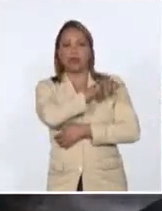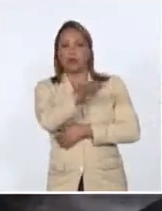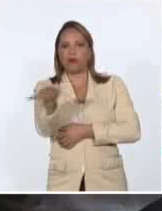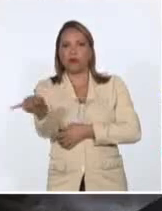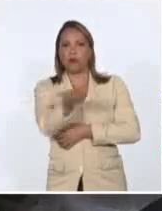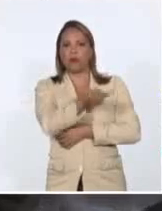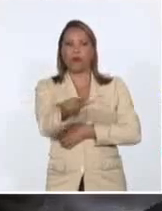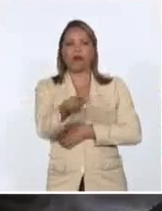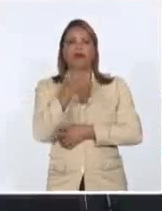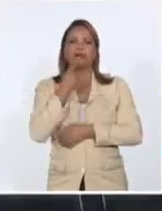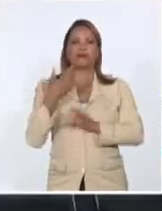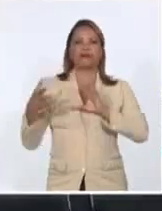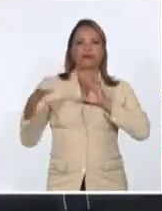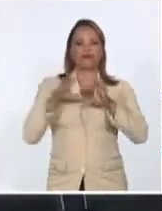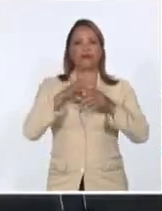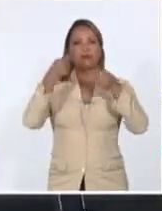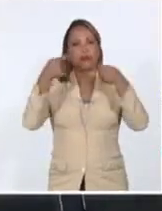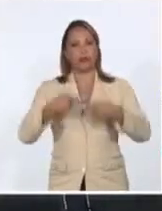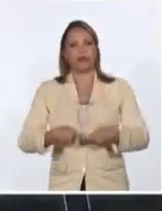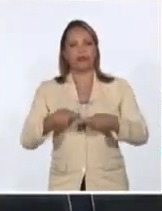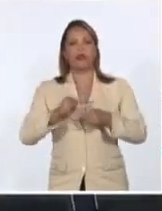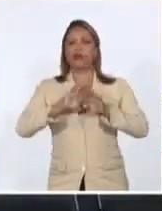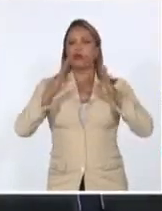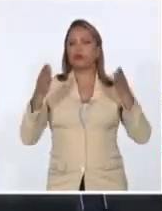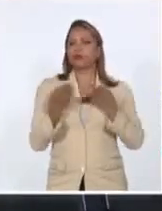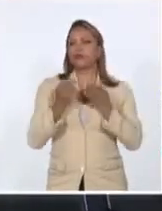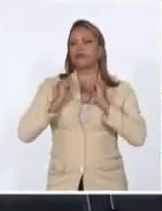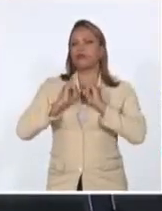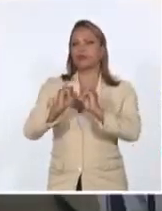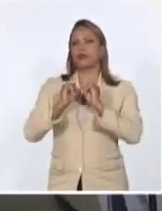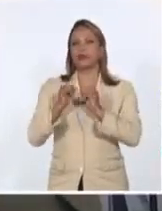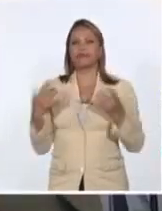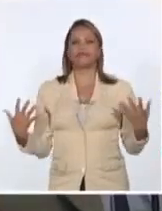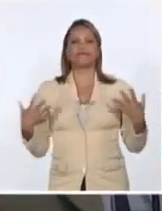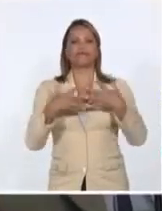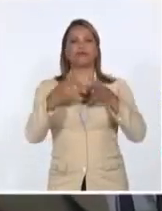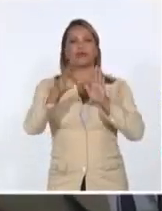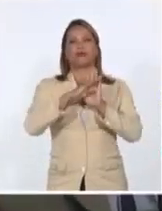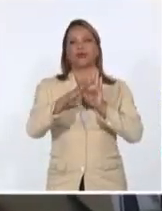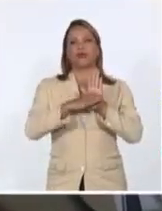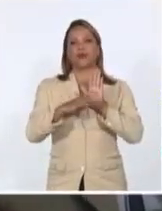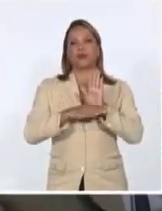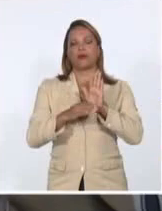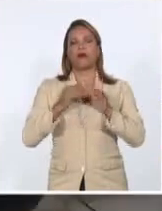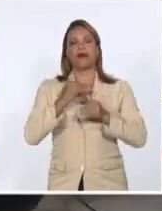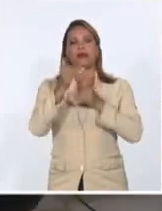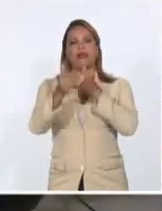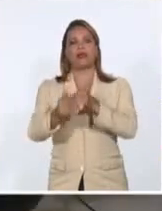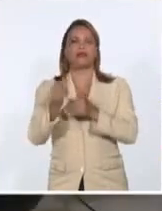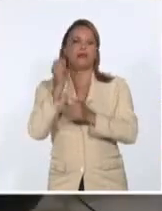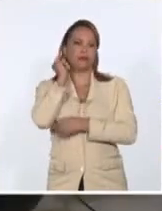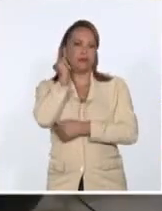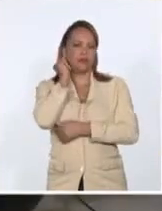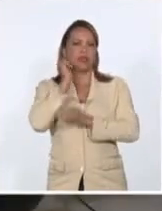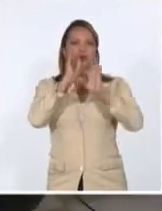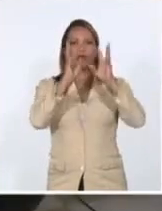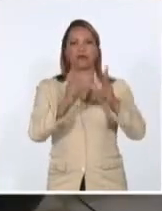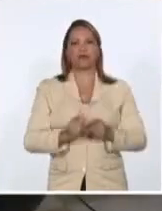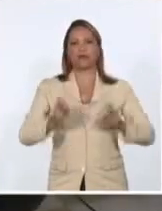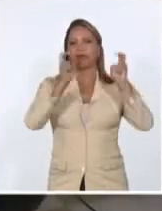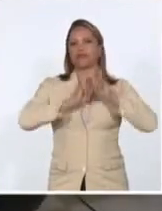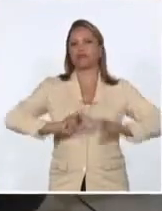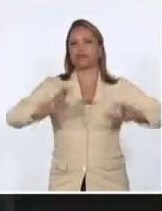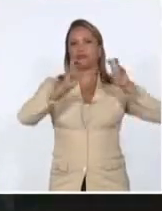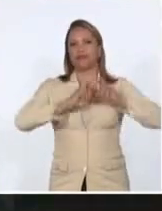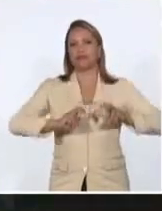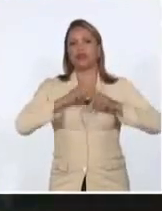enfoque de género y derecho y toda la información relacionada con el programa de adelanto de la mujer, así como resultados de investigaciones